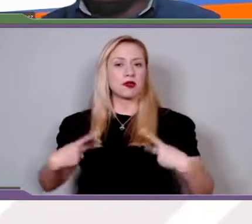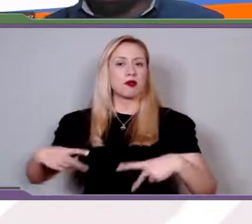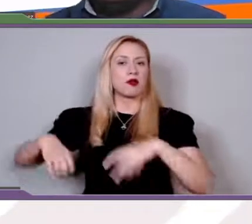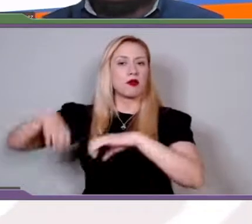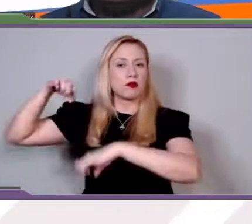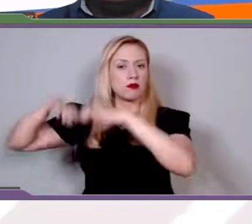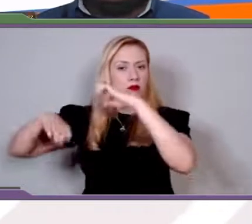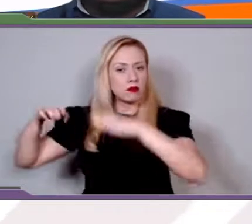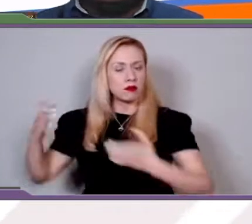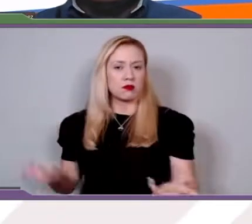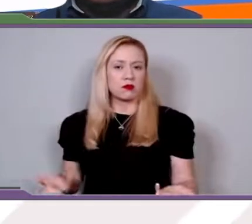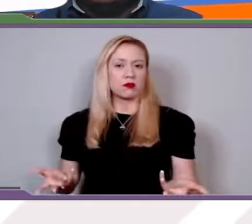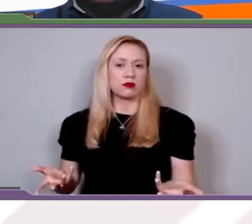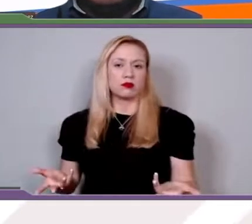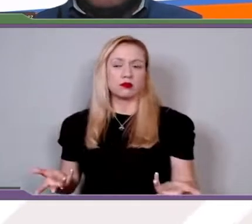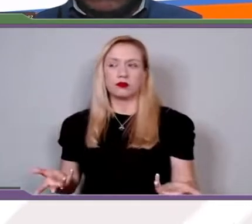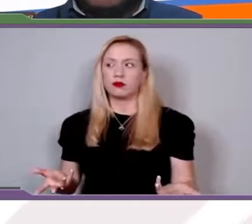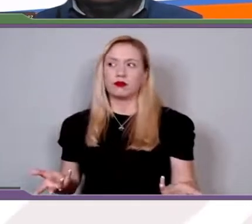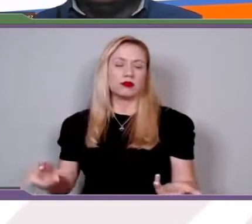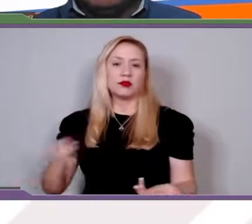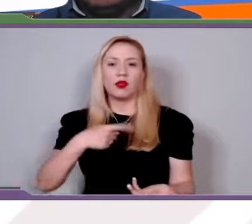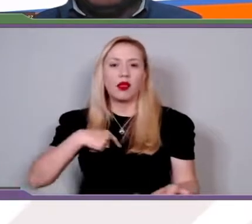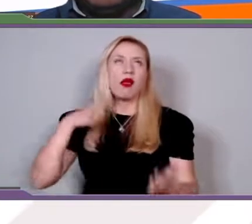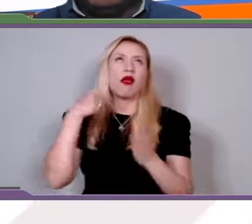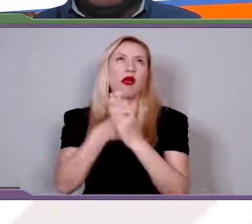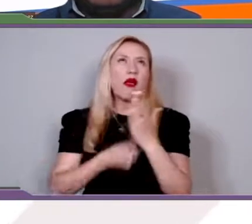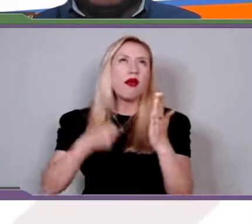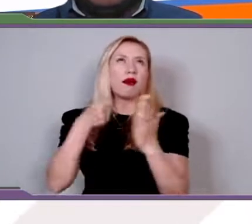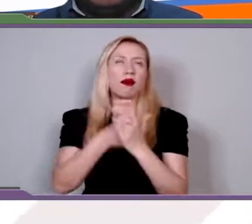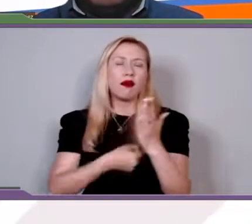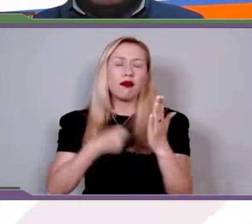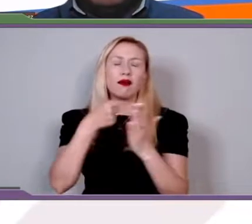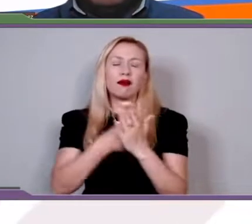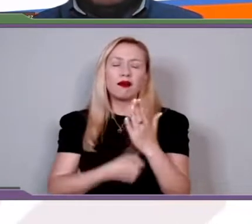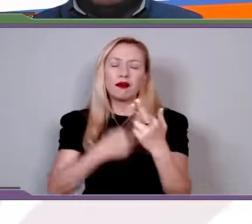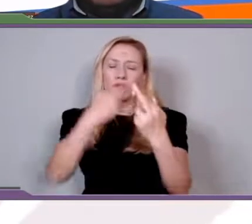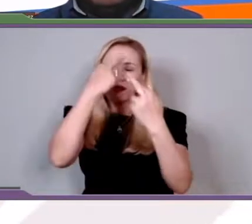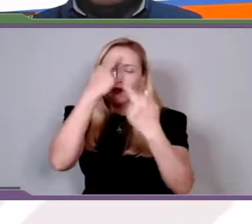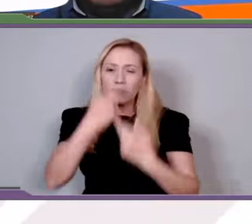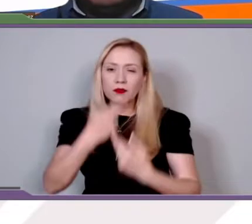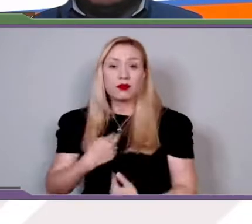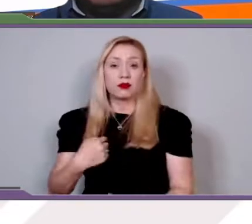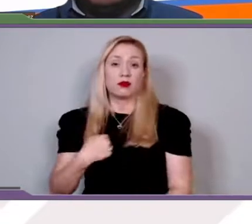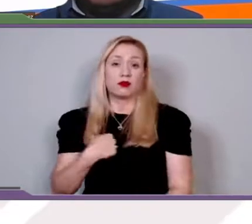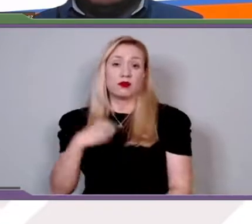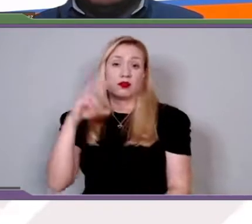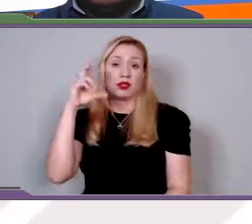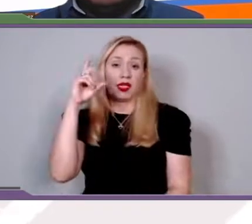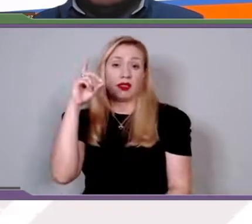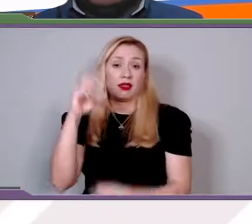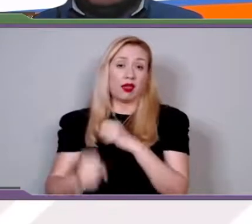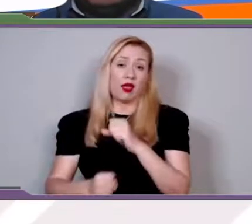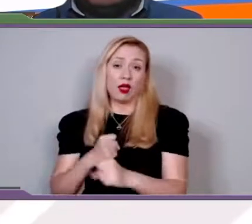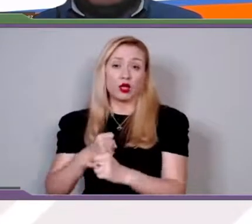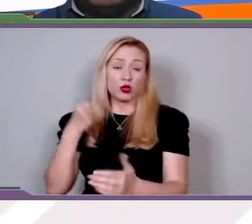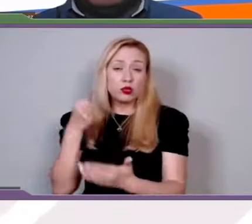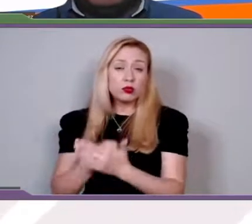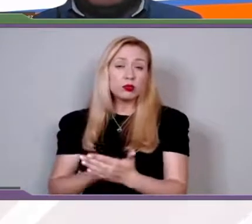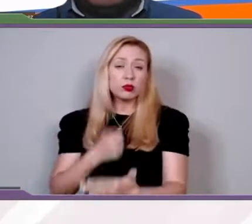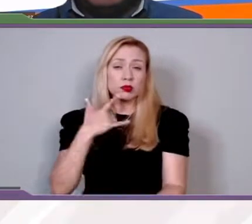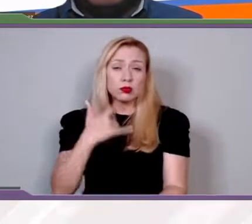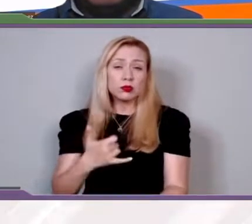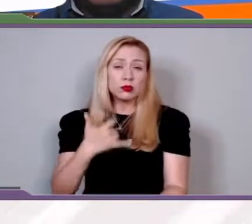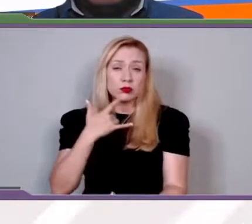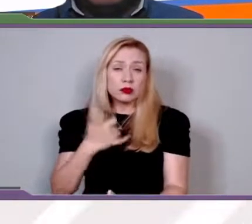es una cuestión por la que hemos luchado incansablemente por más, en mi caso, por más de 30 años, y